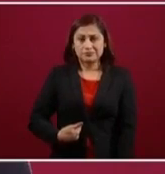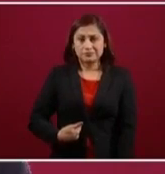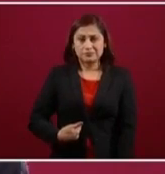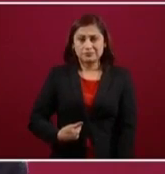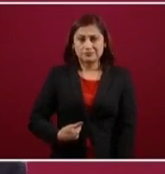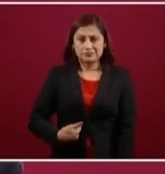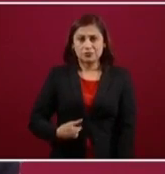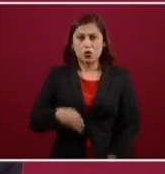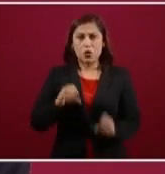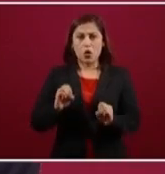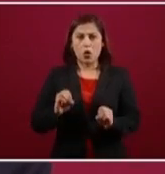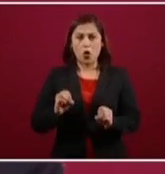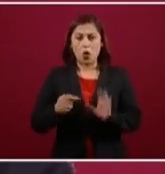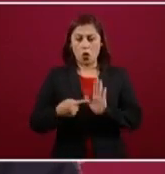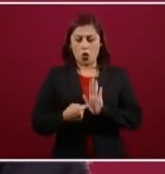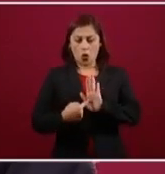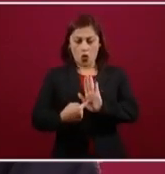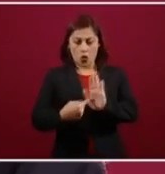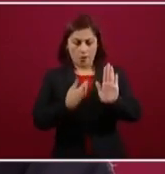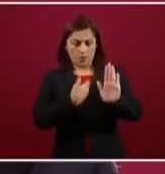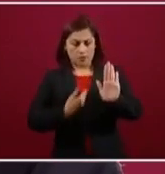no a la investidura presidencial,